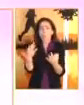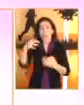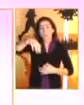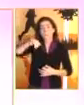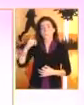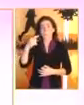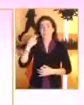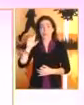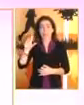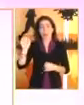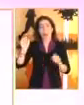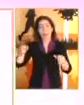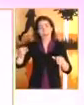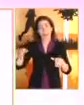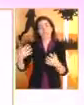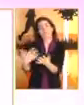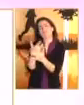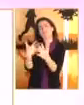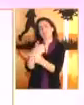todas estas cuestiones.